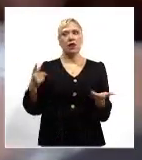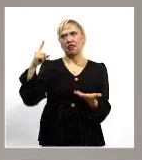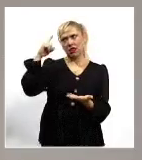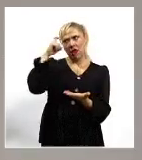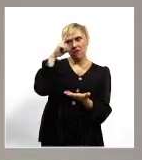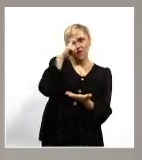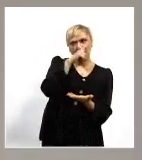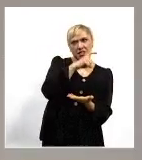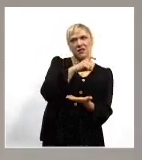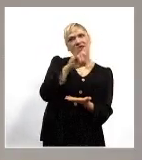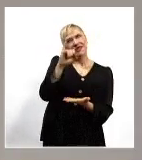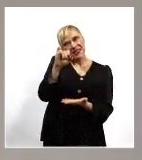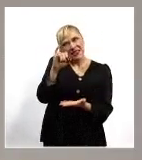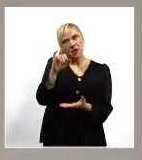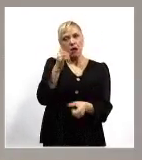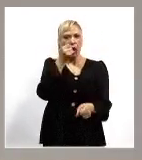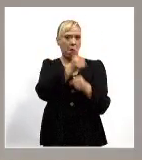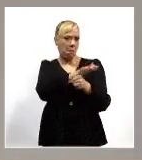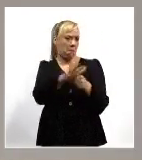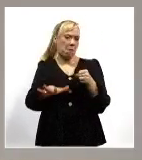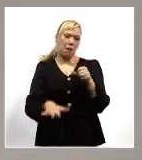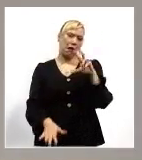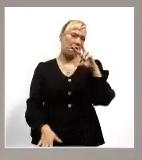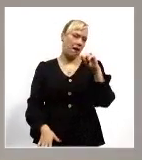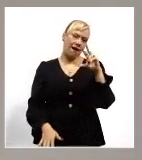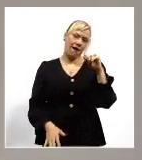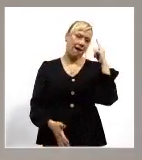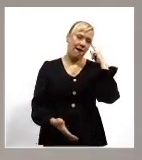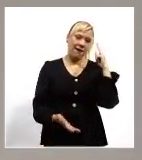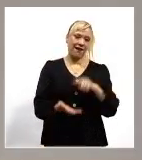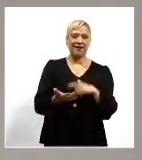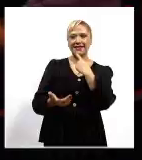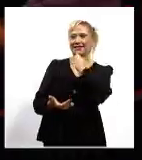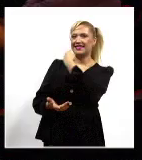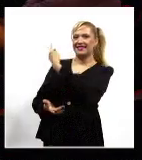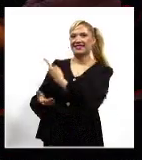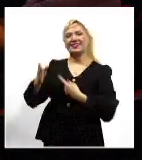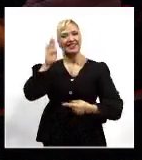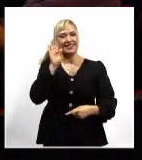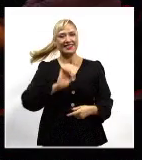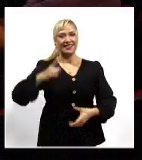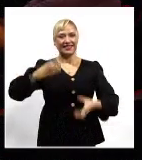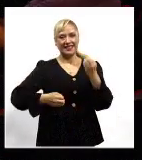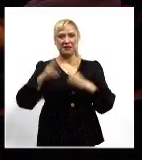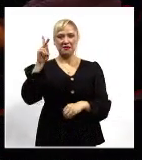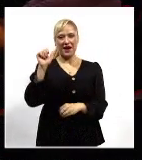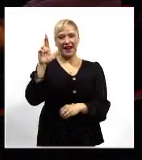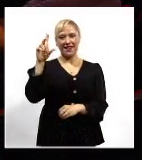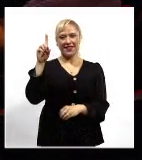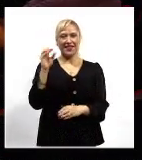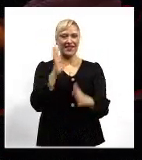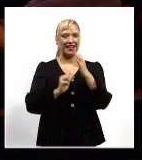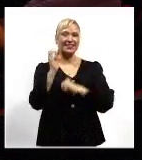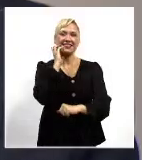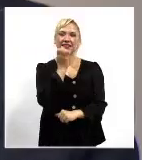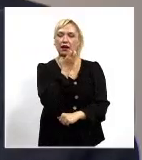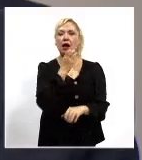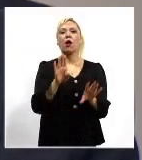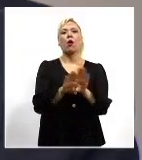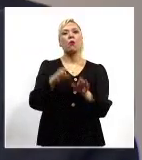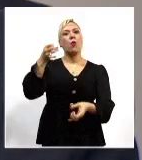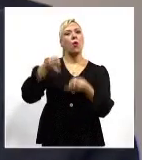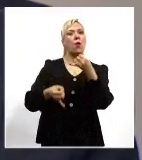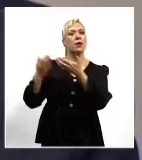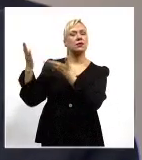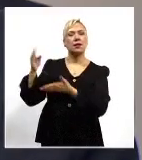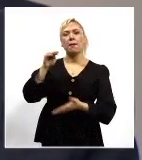imposible. Así lo aseguró el ministro de la Corte, Jorge Mario Pardo Rebolledo, al reflexionar sobre las propuestas elaboradas por el juez Mario de la